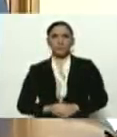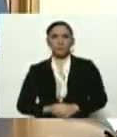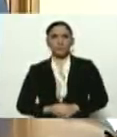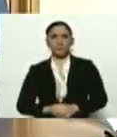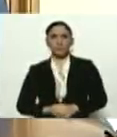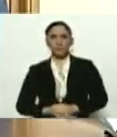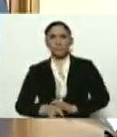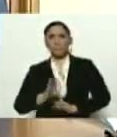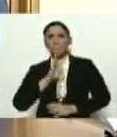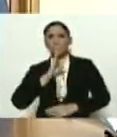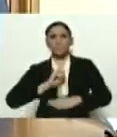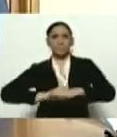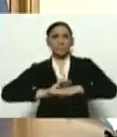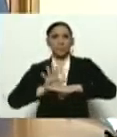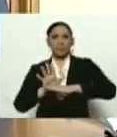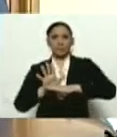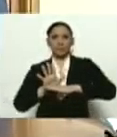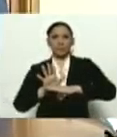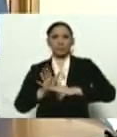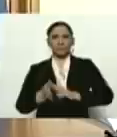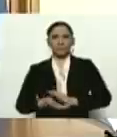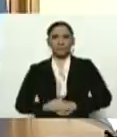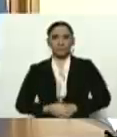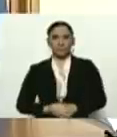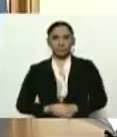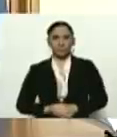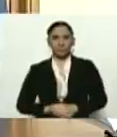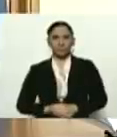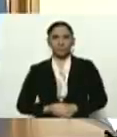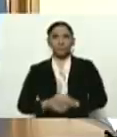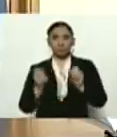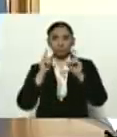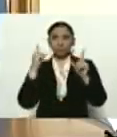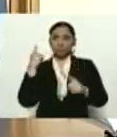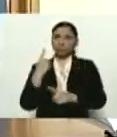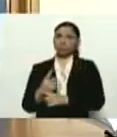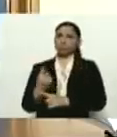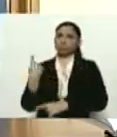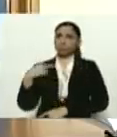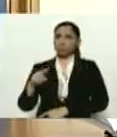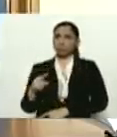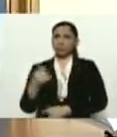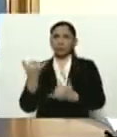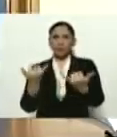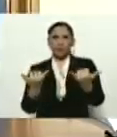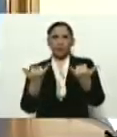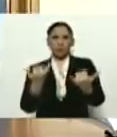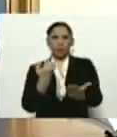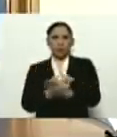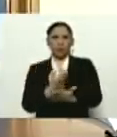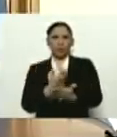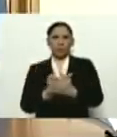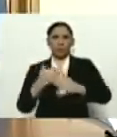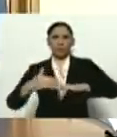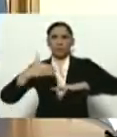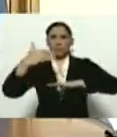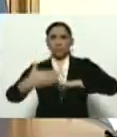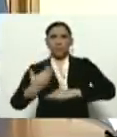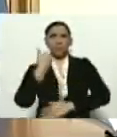del Banco del Alba y el impacto que debe tener ahora en la economía